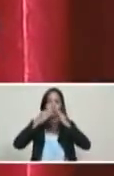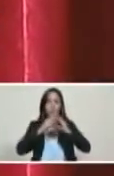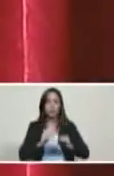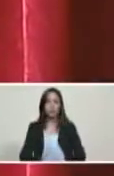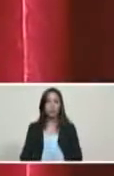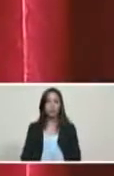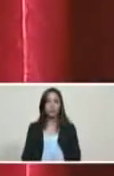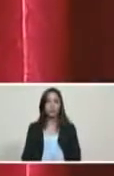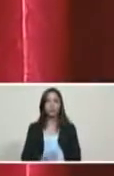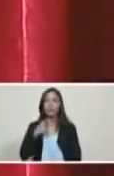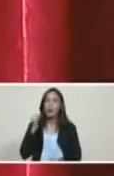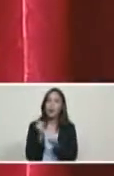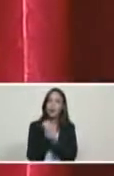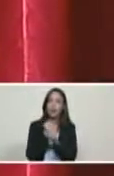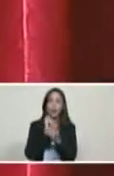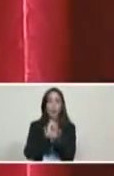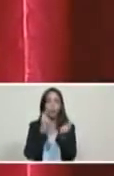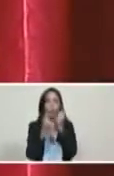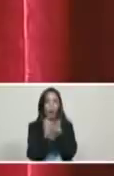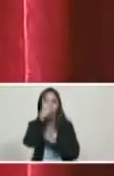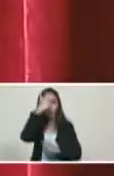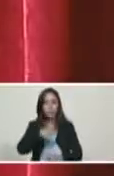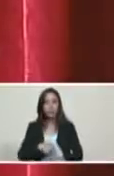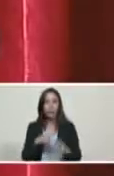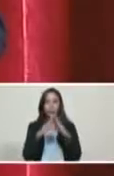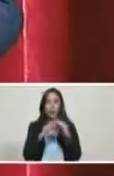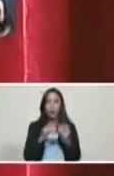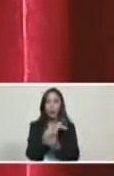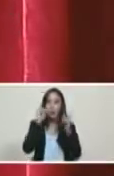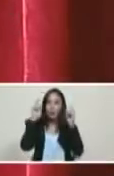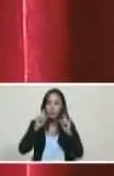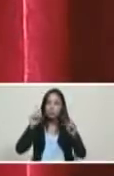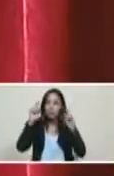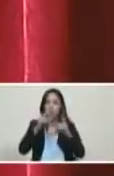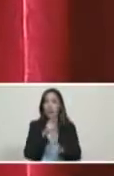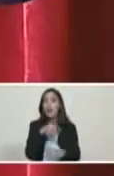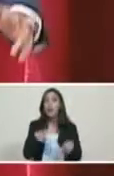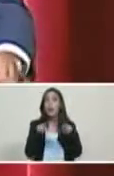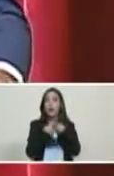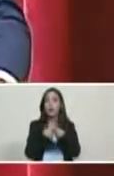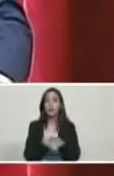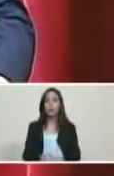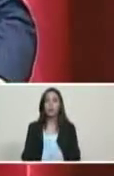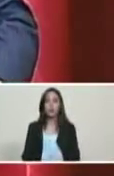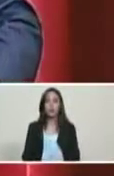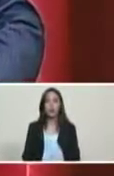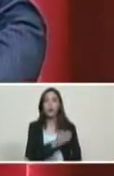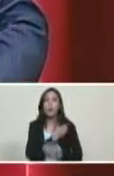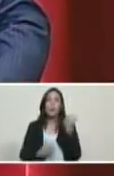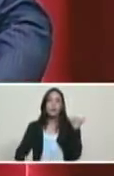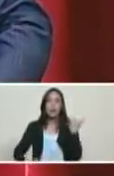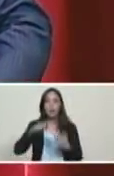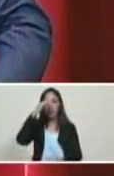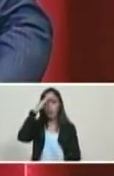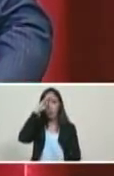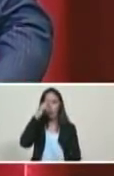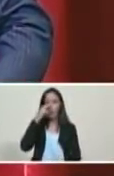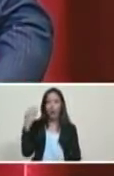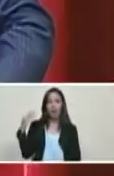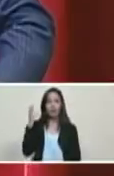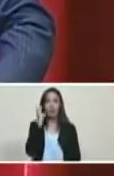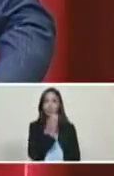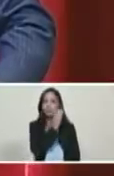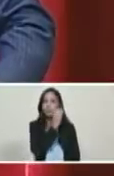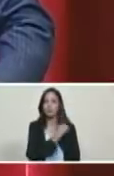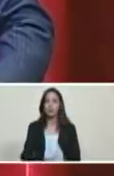fue para la acción transformadora, constructiva. Así fue Fidel. Todo lo que fue, fue para la acción. Así